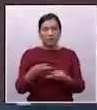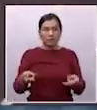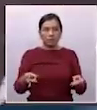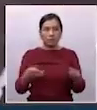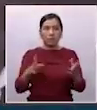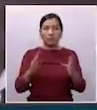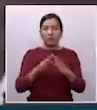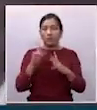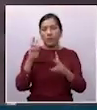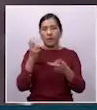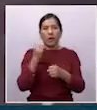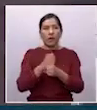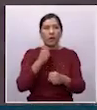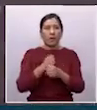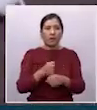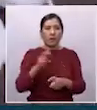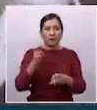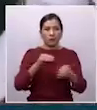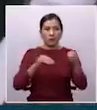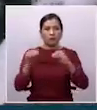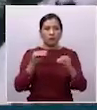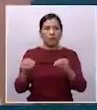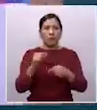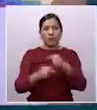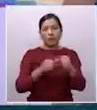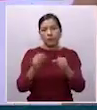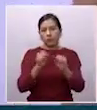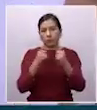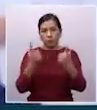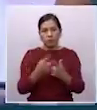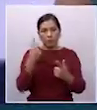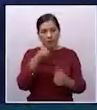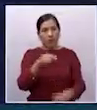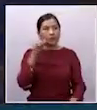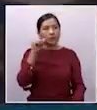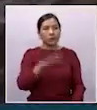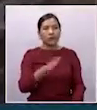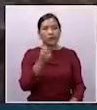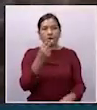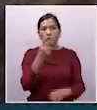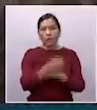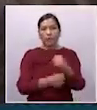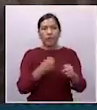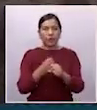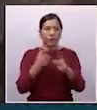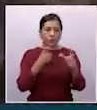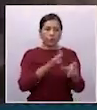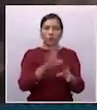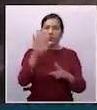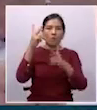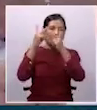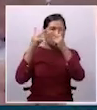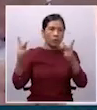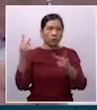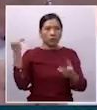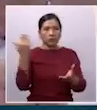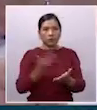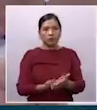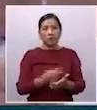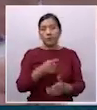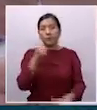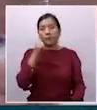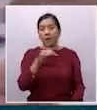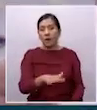En su labor de realizar gestión social, entregó a una niña de 12 años que llegó del departamento de Potosí un implante. Esta menor